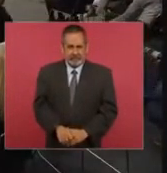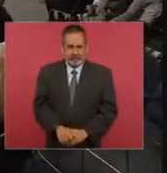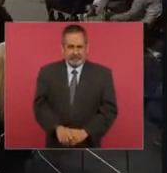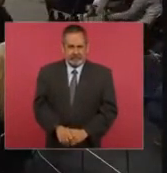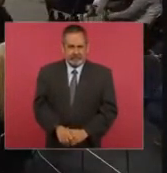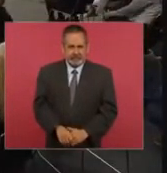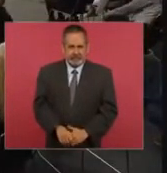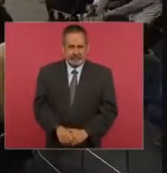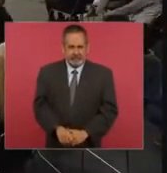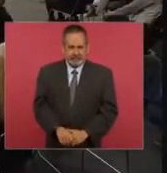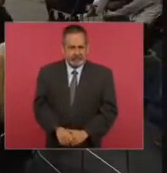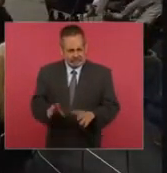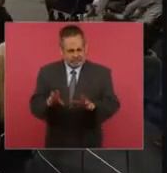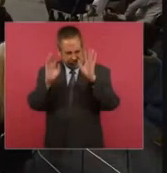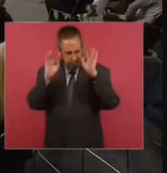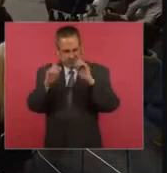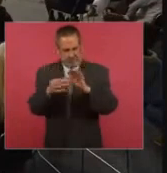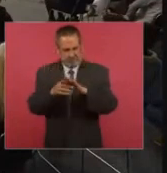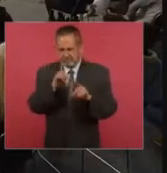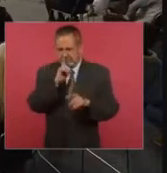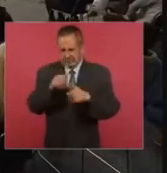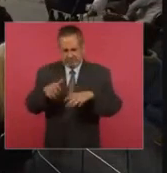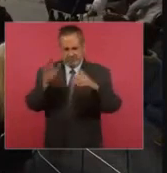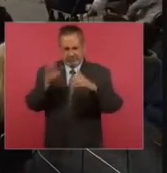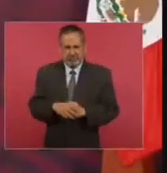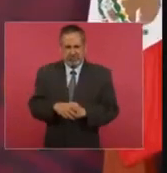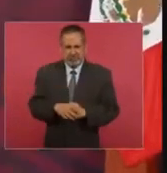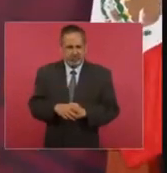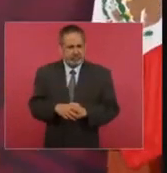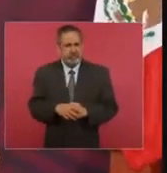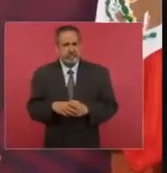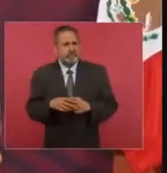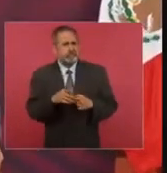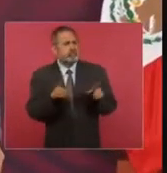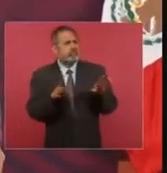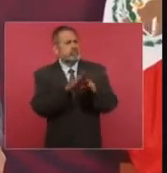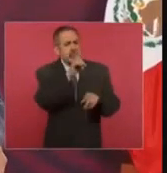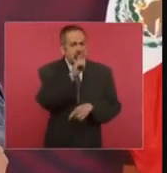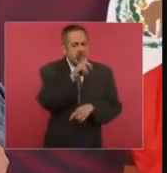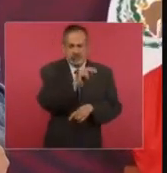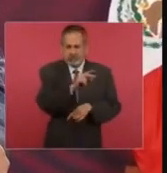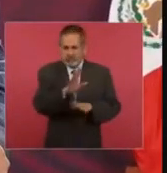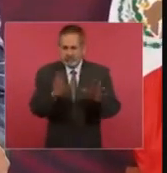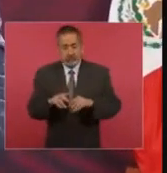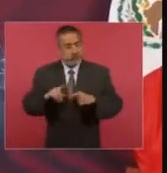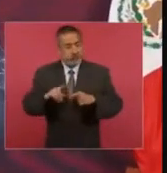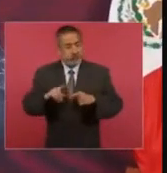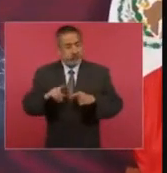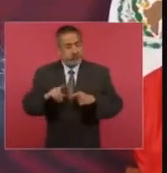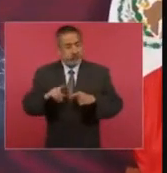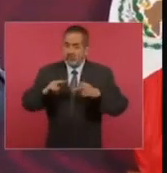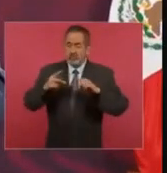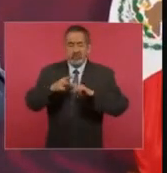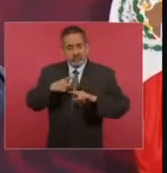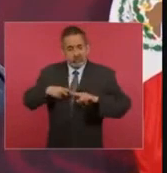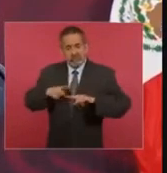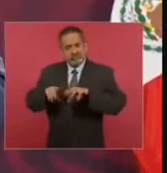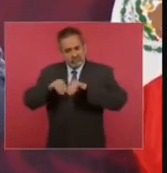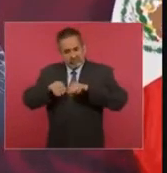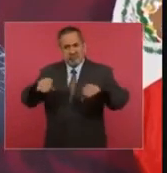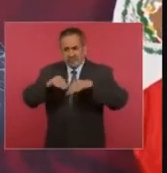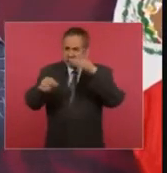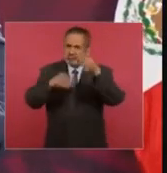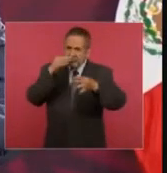no no no no no no no no no no no no no no no no no es censura es al contrario lo que tenemos que tener Es